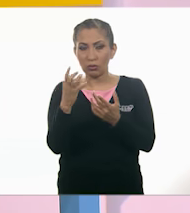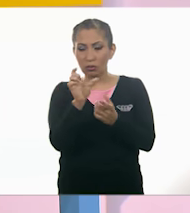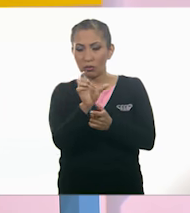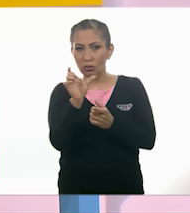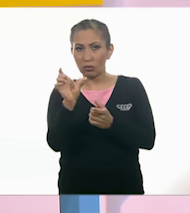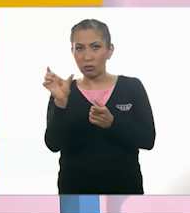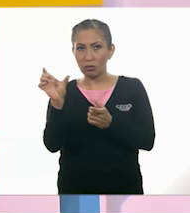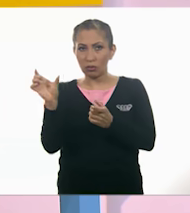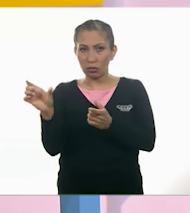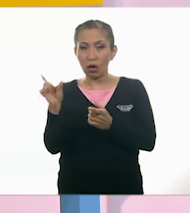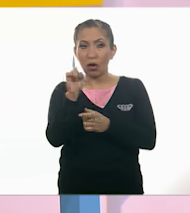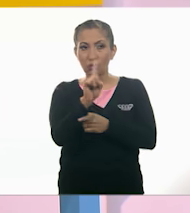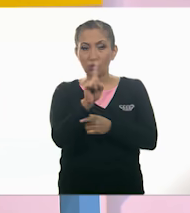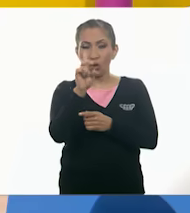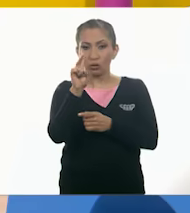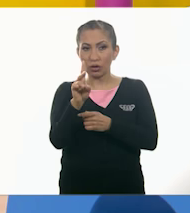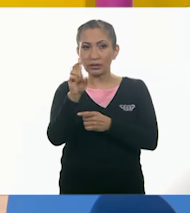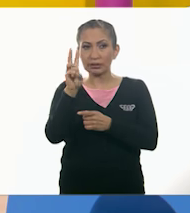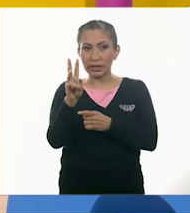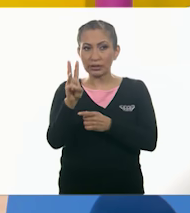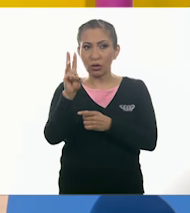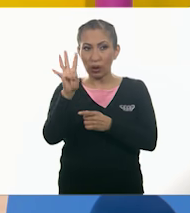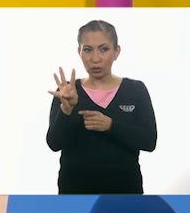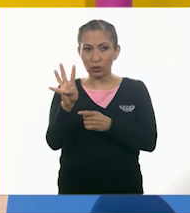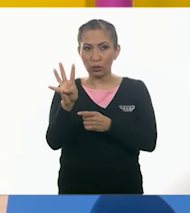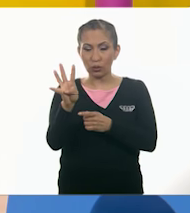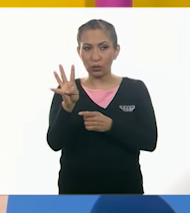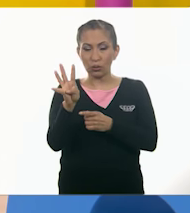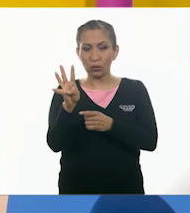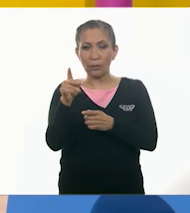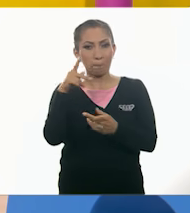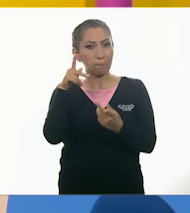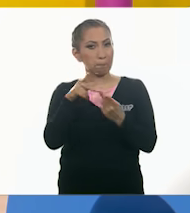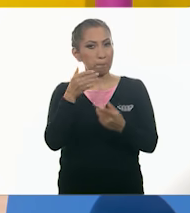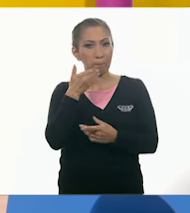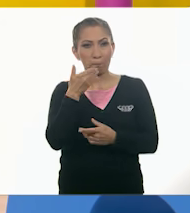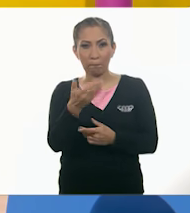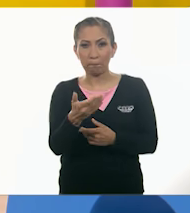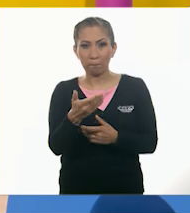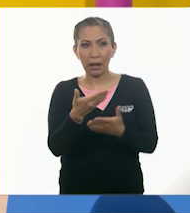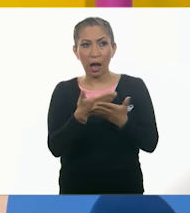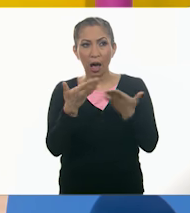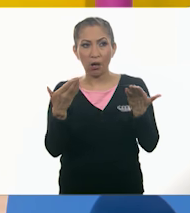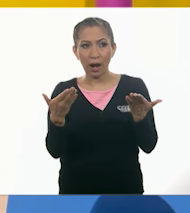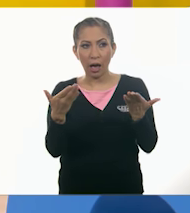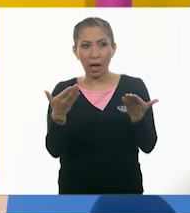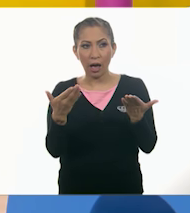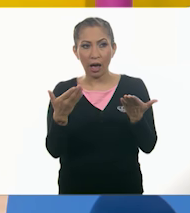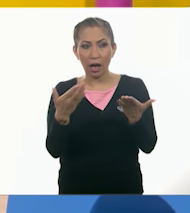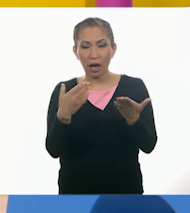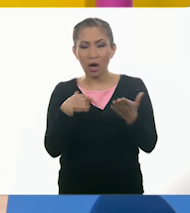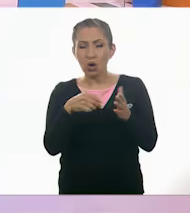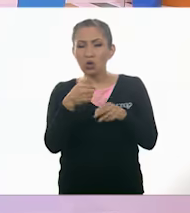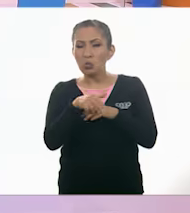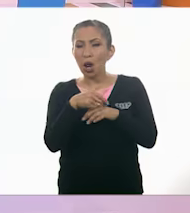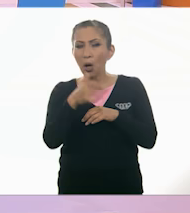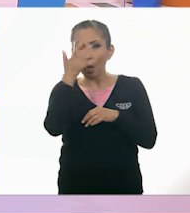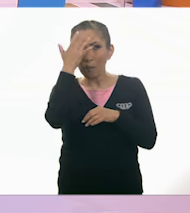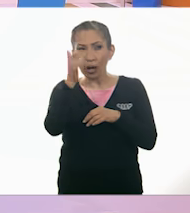casillas. 1, 2, 3, 4. Perfecto. Y ahora adivinemos el número